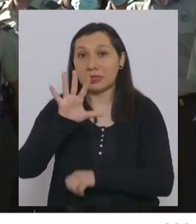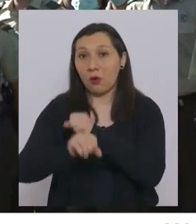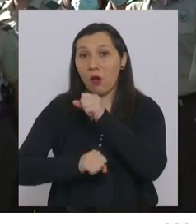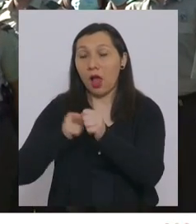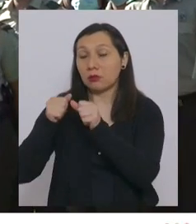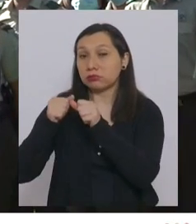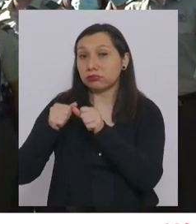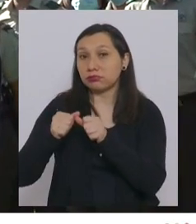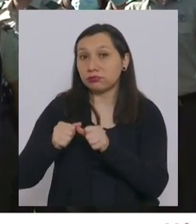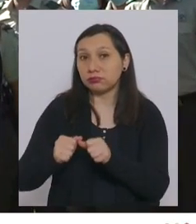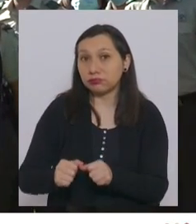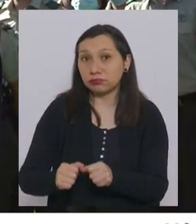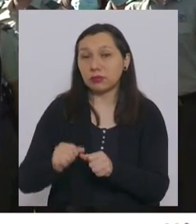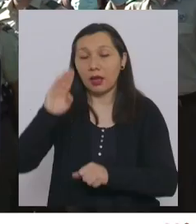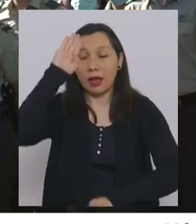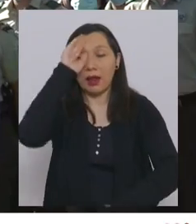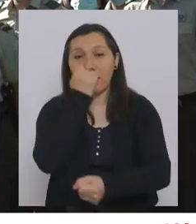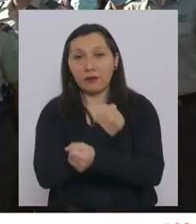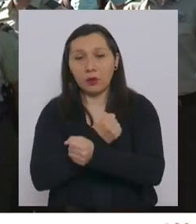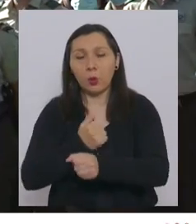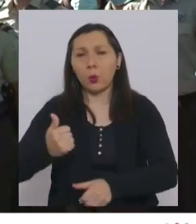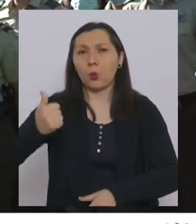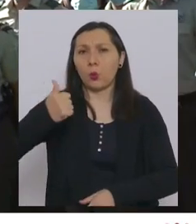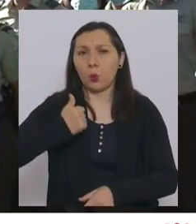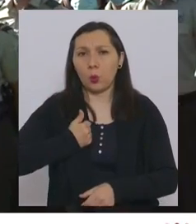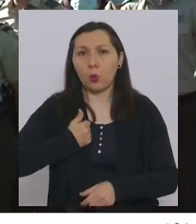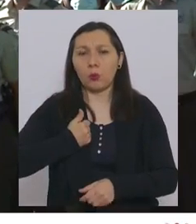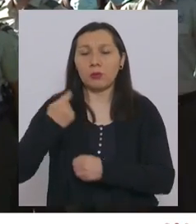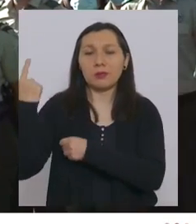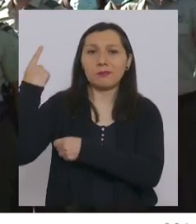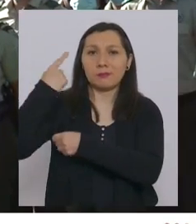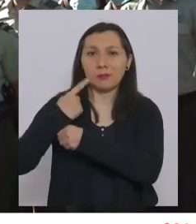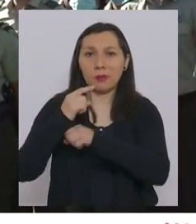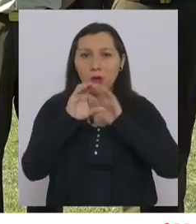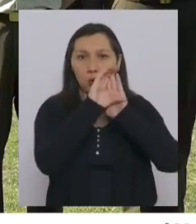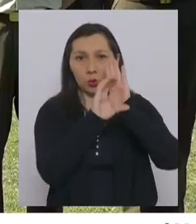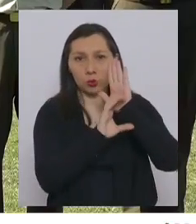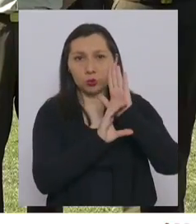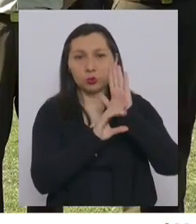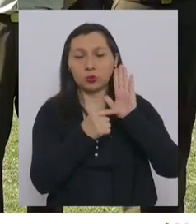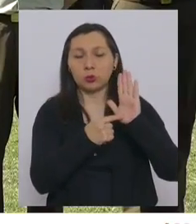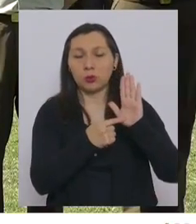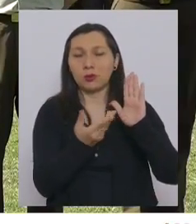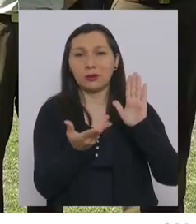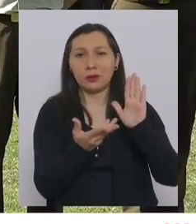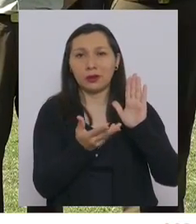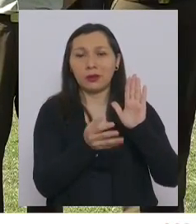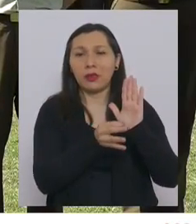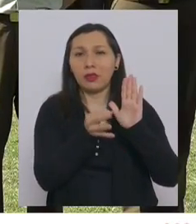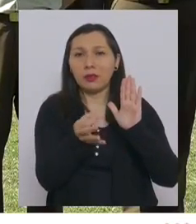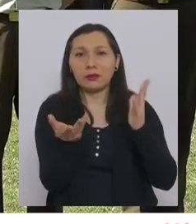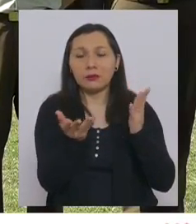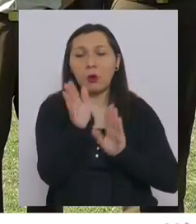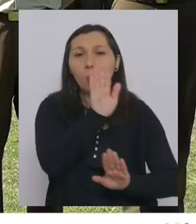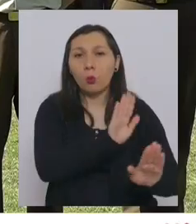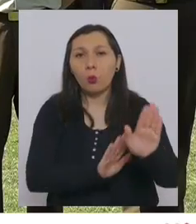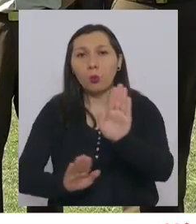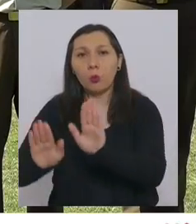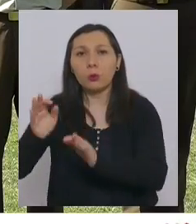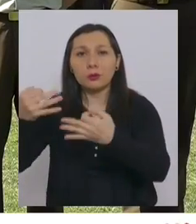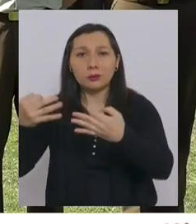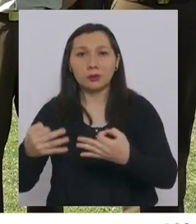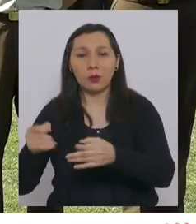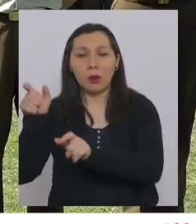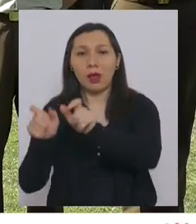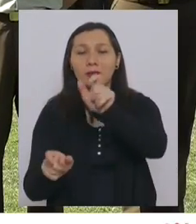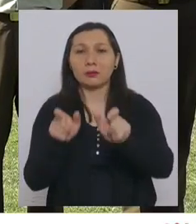años de vida, ha cumplido con su mandato constitucional, que es proteger la seguridad de